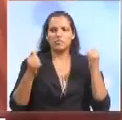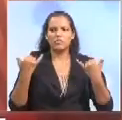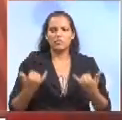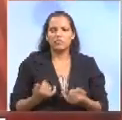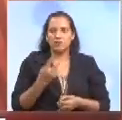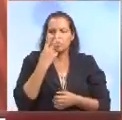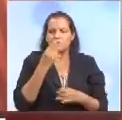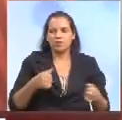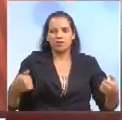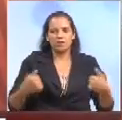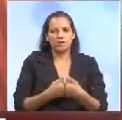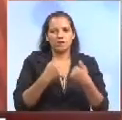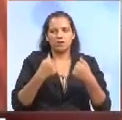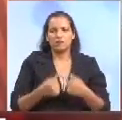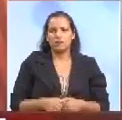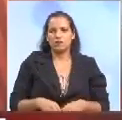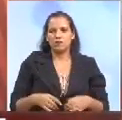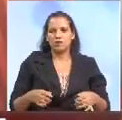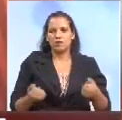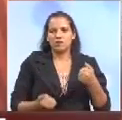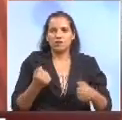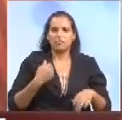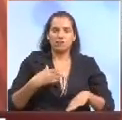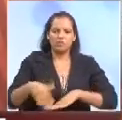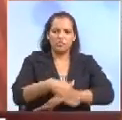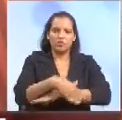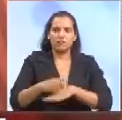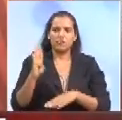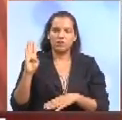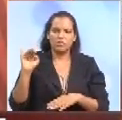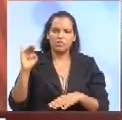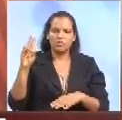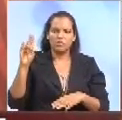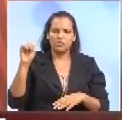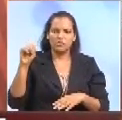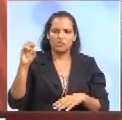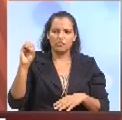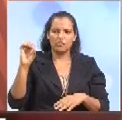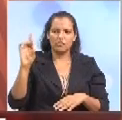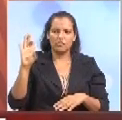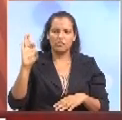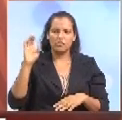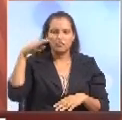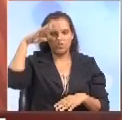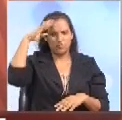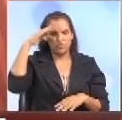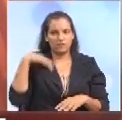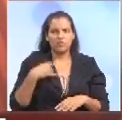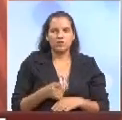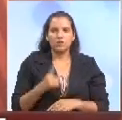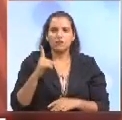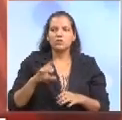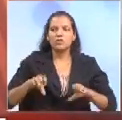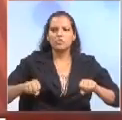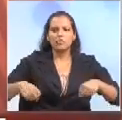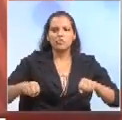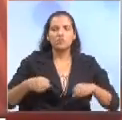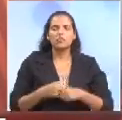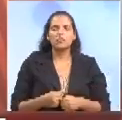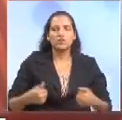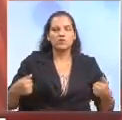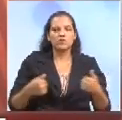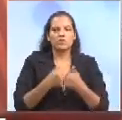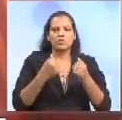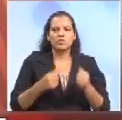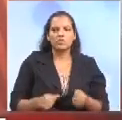Se registró un accidente de tránsito en la vía del batallón del ejército Bimón número 13. Un motociclista se